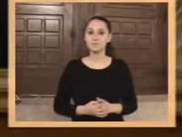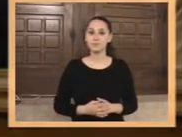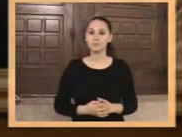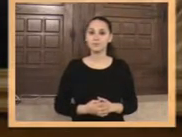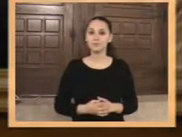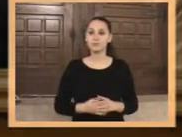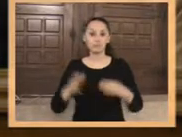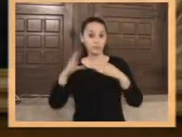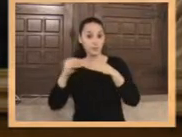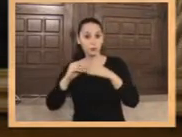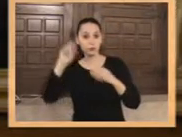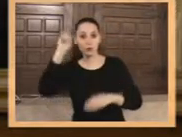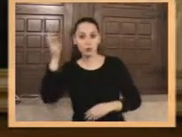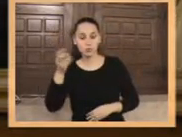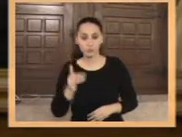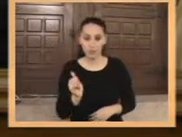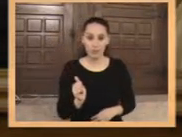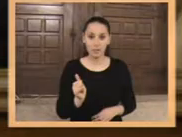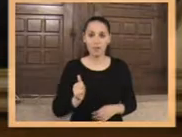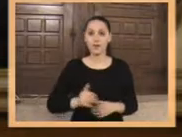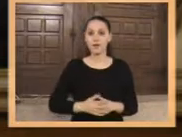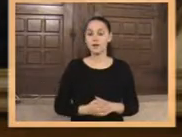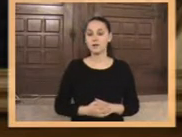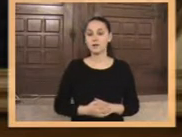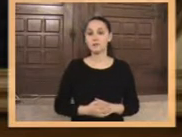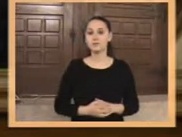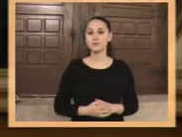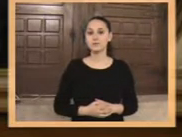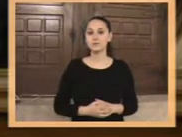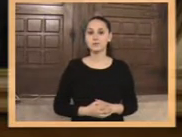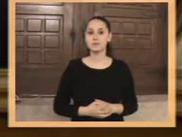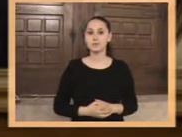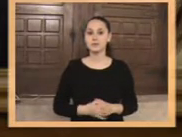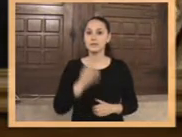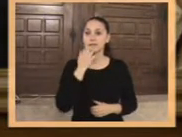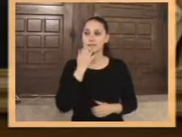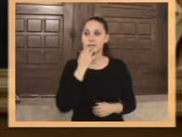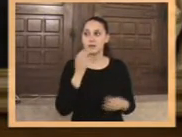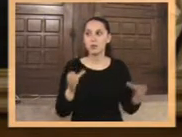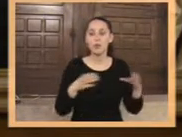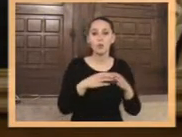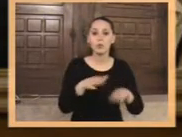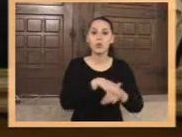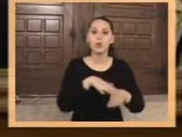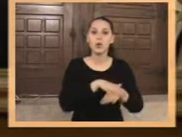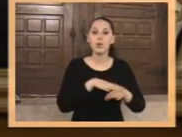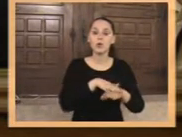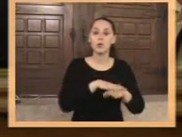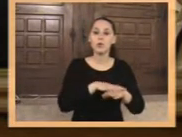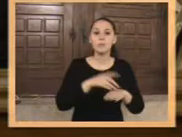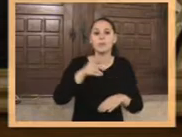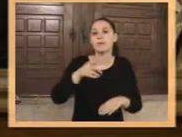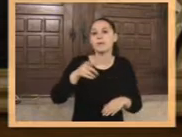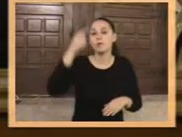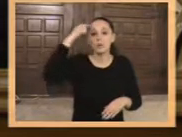tener otros usos la cesión de este edificio. Si ustedes, equipo de gobierno, tienen ustedes programado darle otros usos,